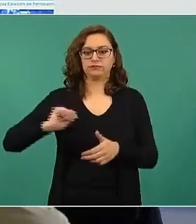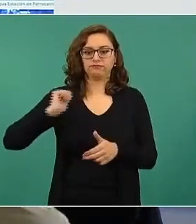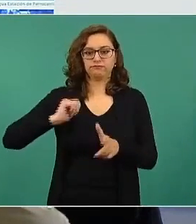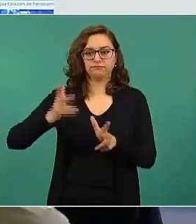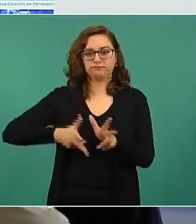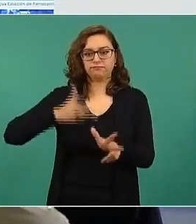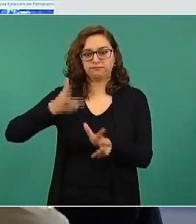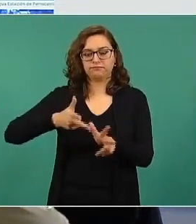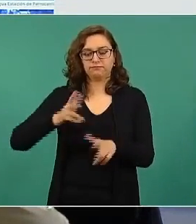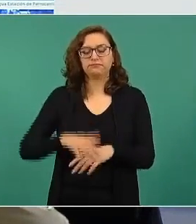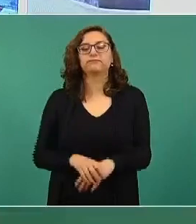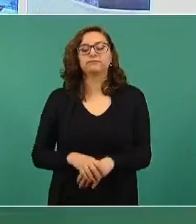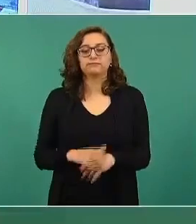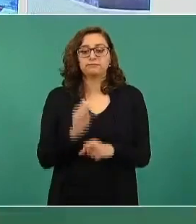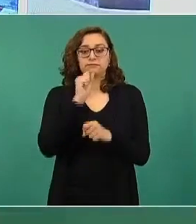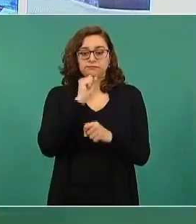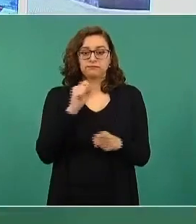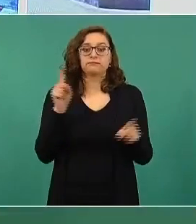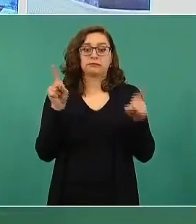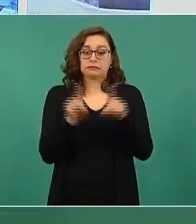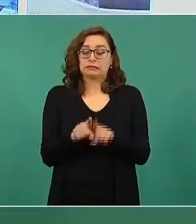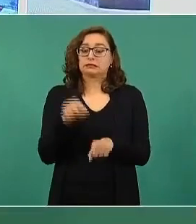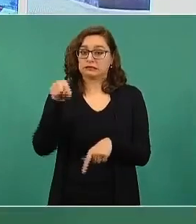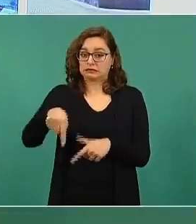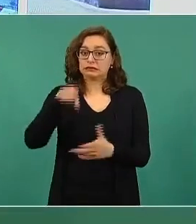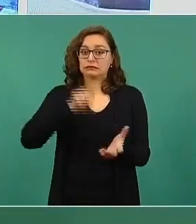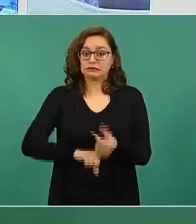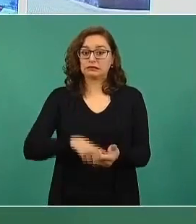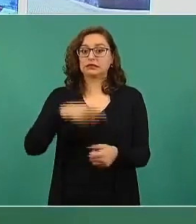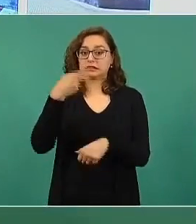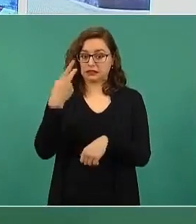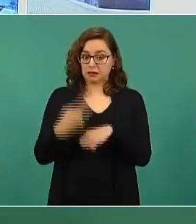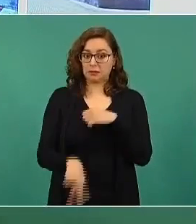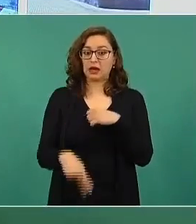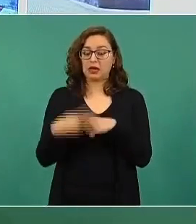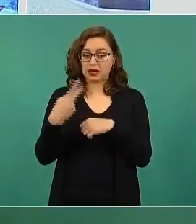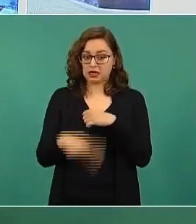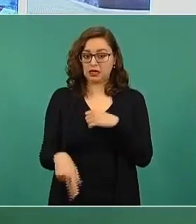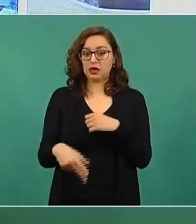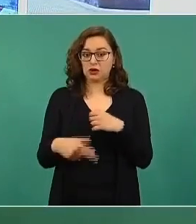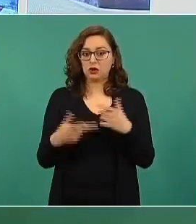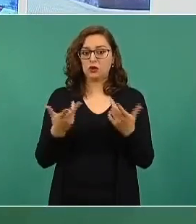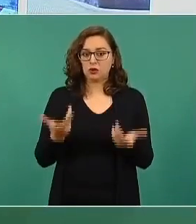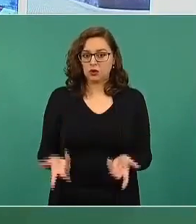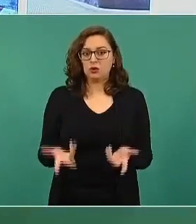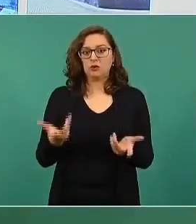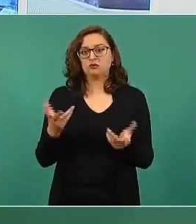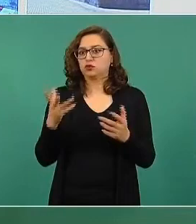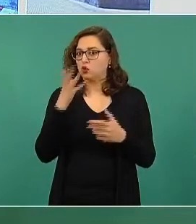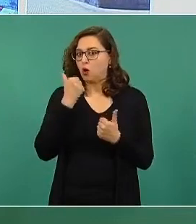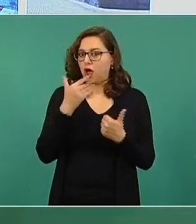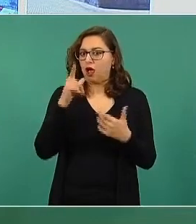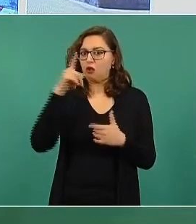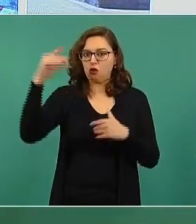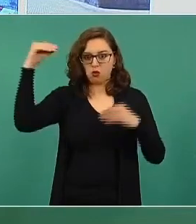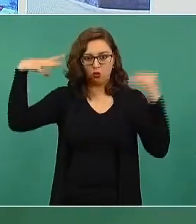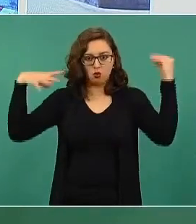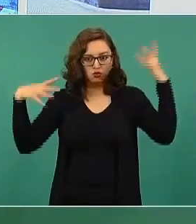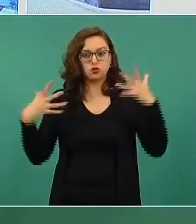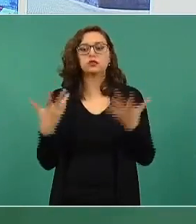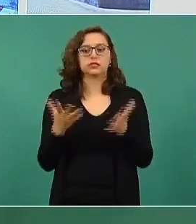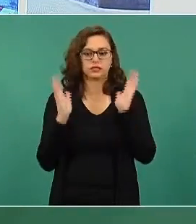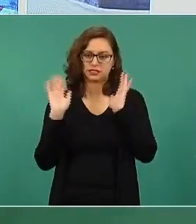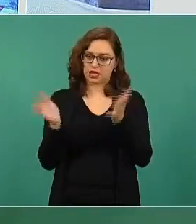tren. También era una zona muy insegura en lo que corresponde a Tapachula, con mucha falta de iluminación y pues hoy en